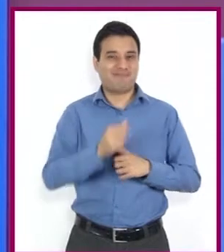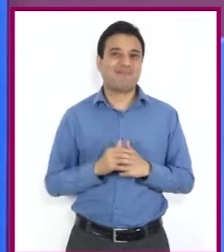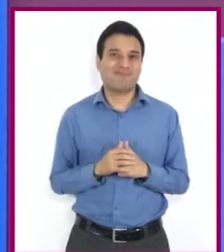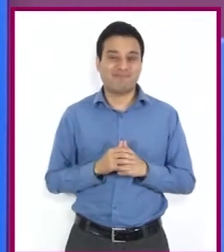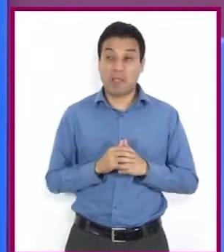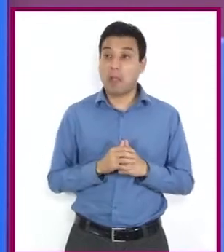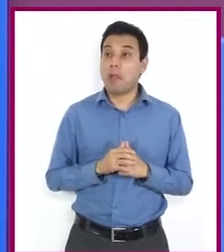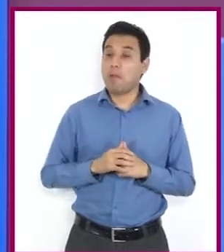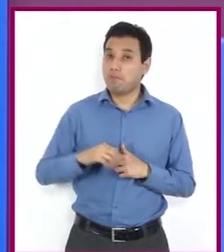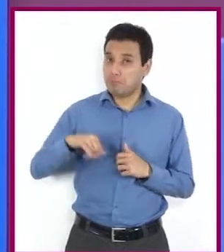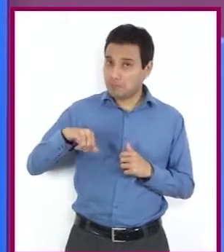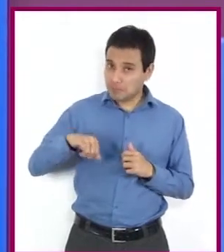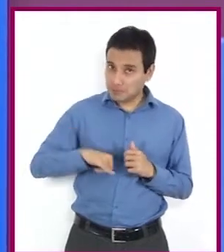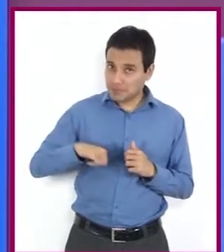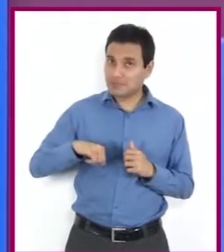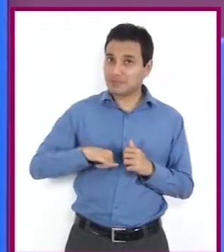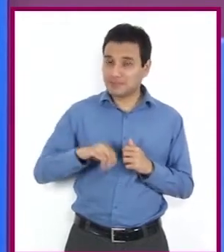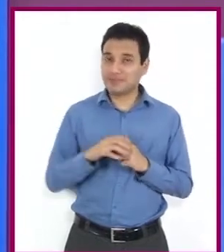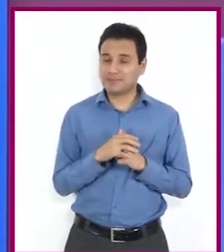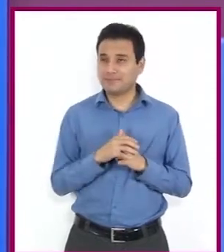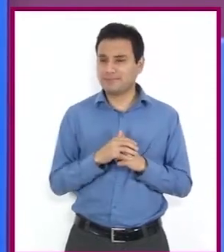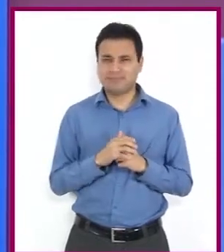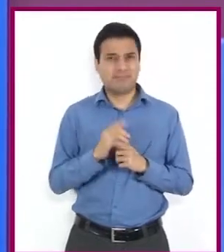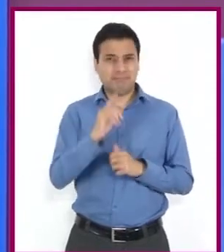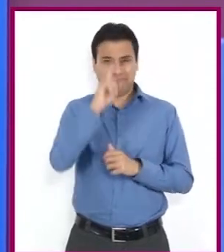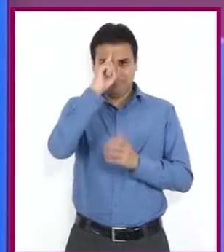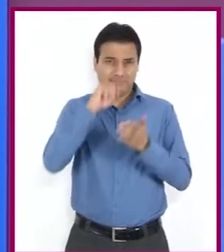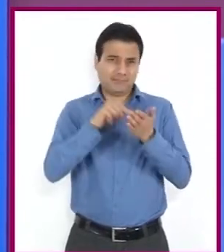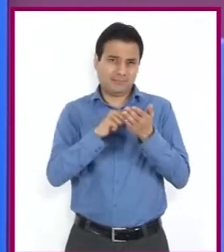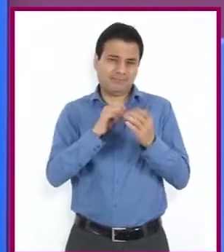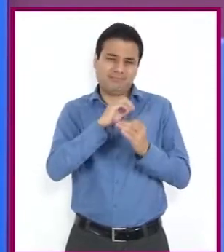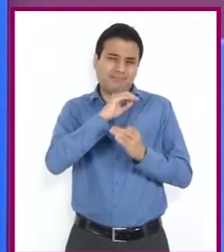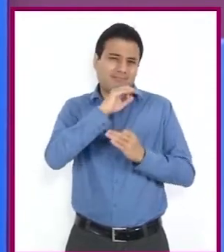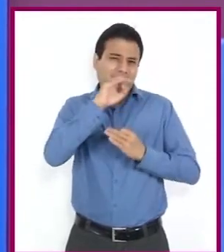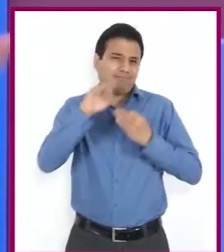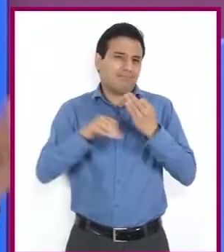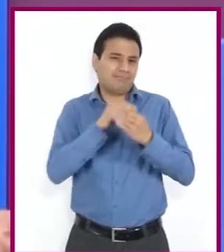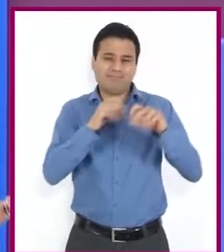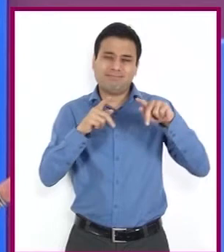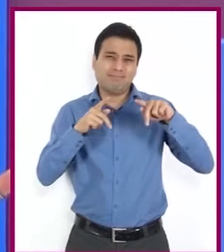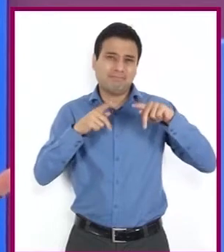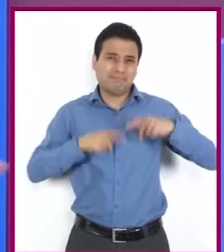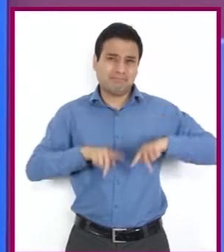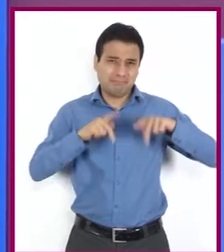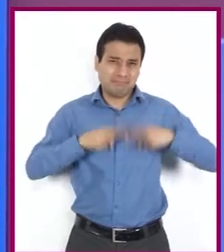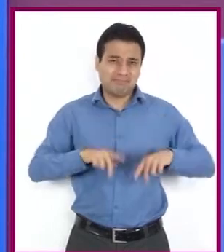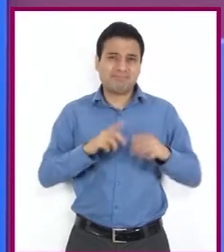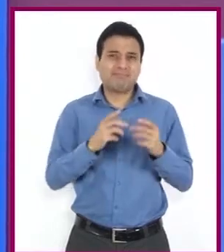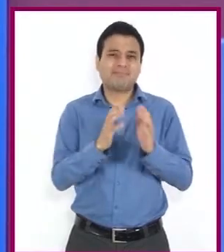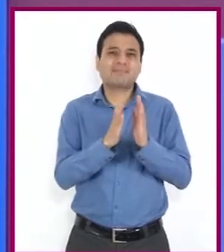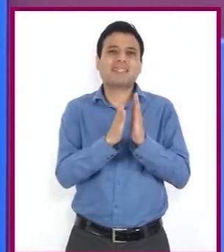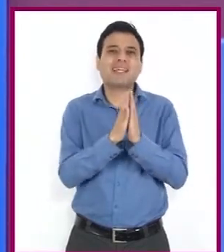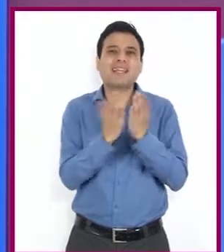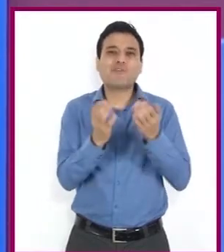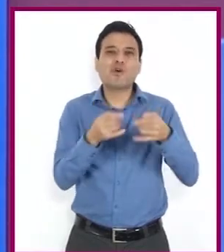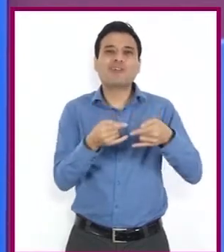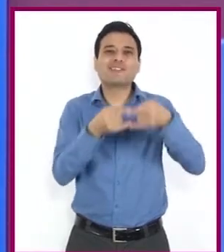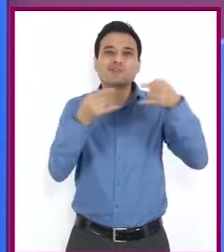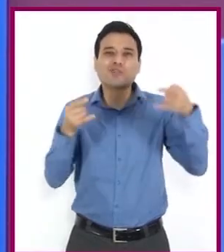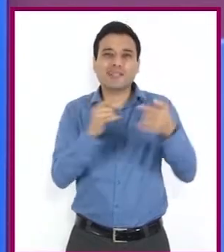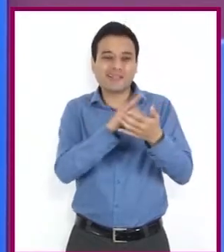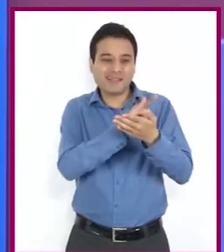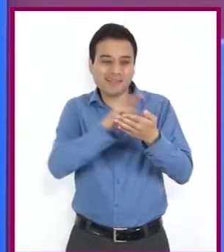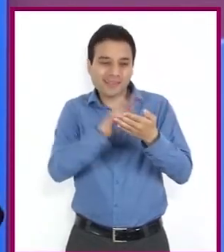suena muy interesante, profesor. Yo creo que todos hemos pasado buenos momentos con las historietas. Y qué mejor